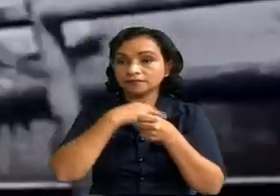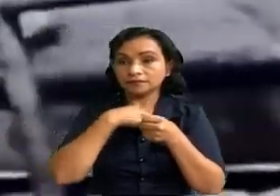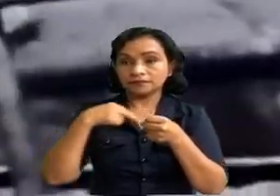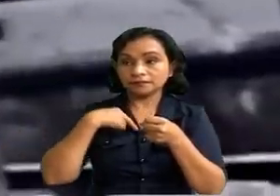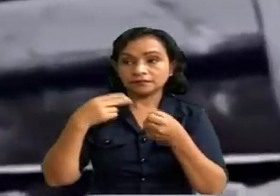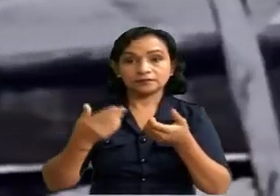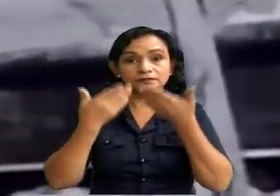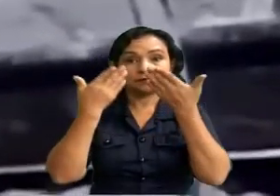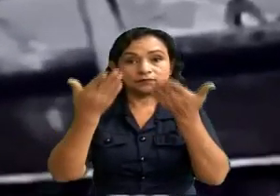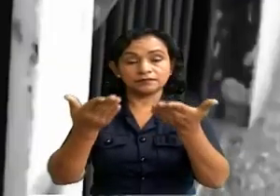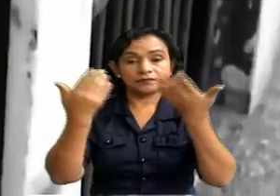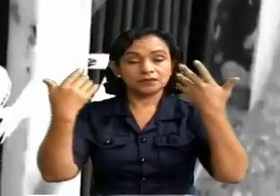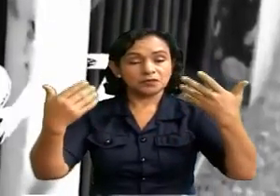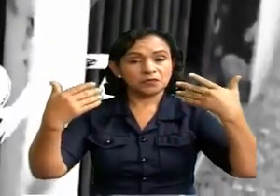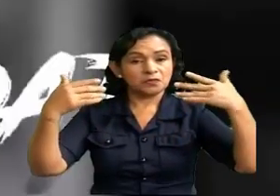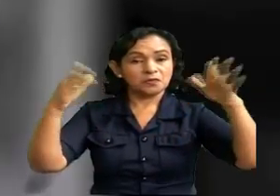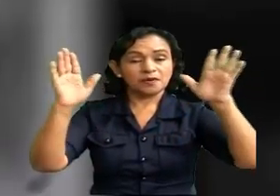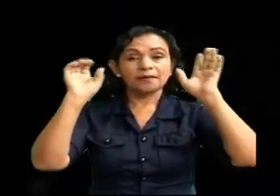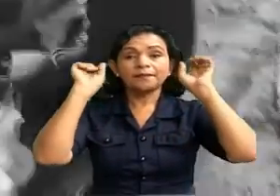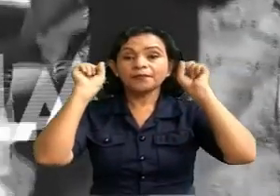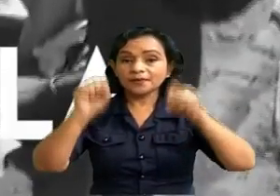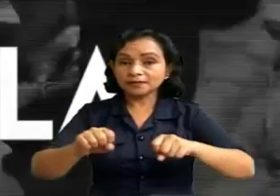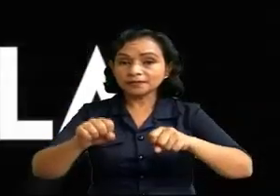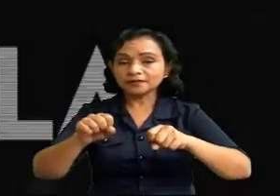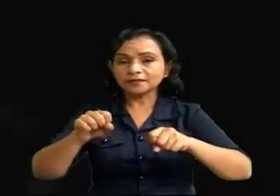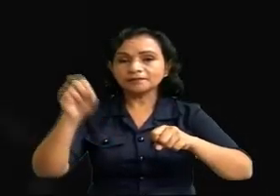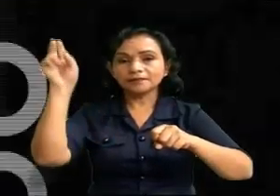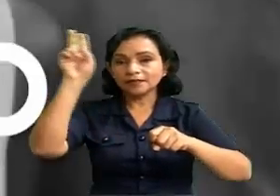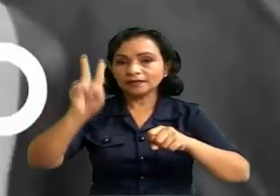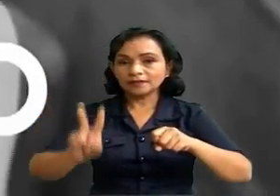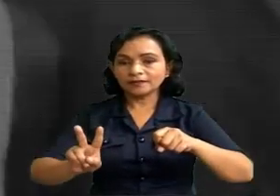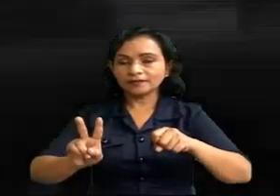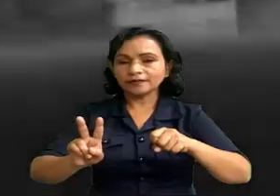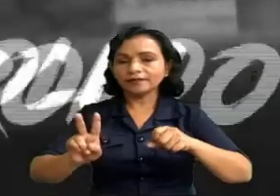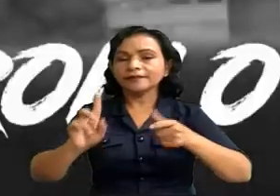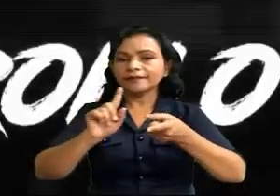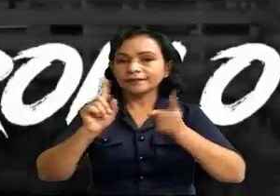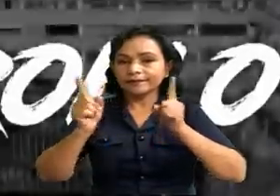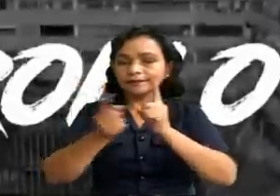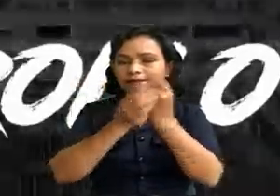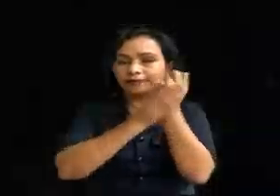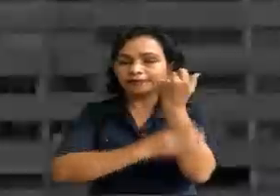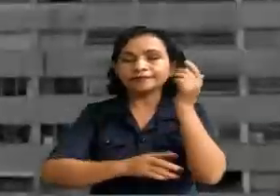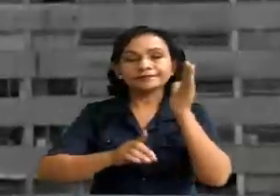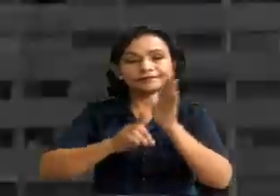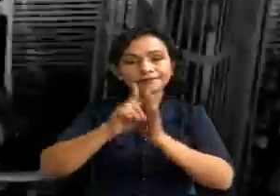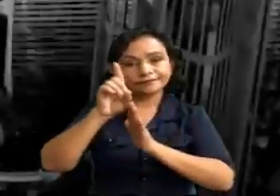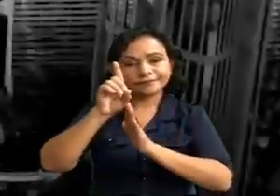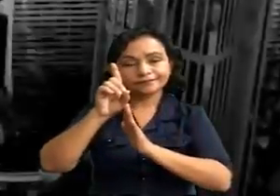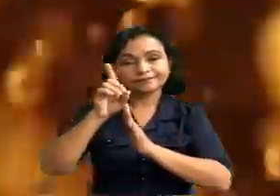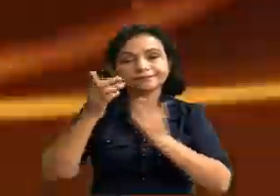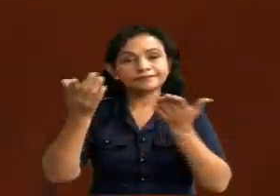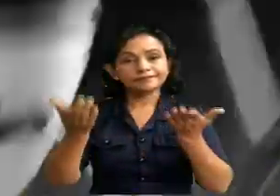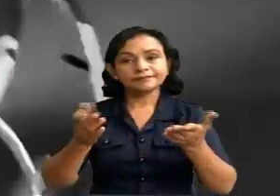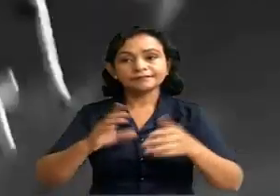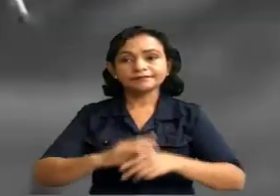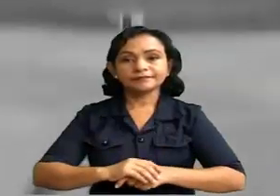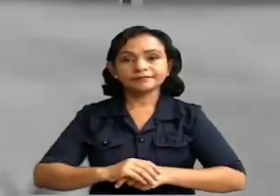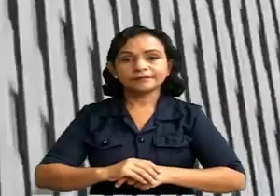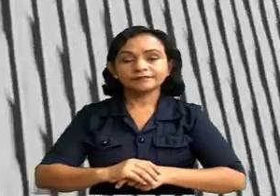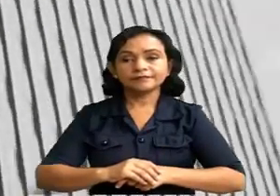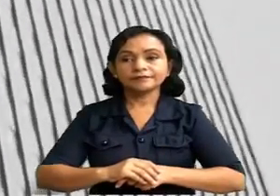entrega definitiva de cualquier posibilidad para Venezuela de salir del atraso, del subdesarrollo, de la dependencia.